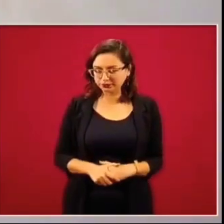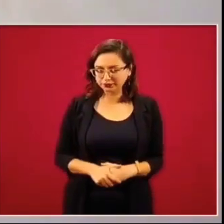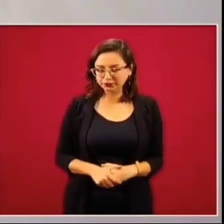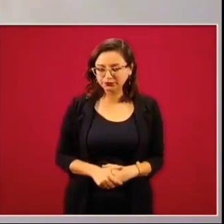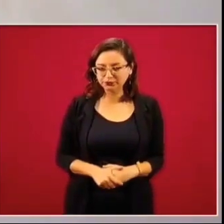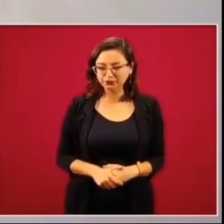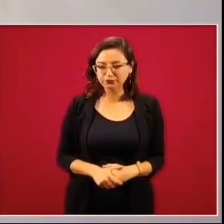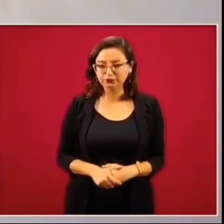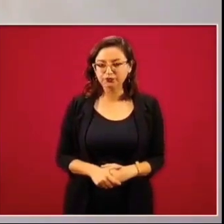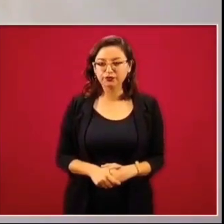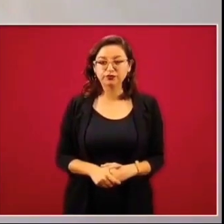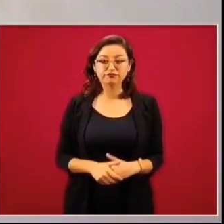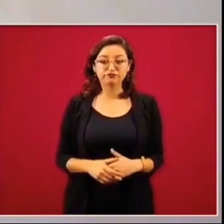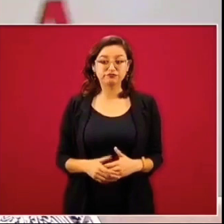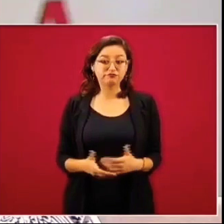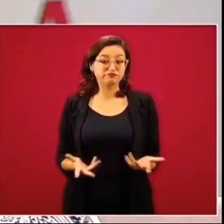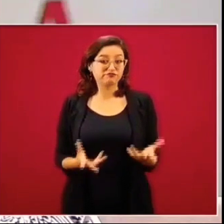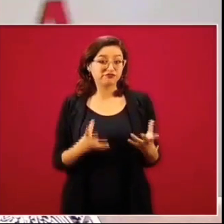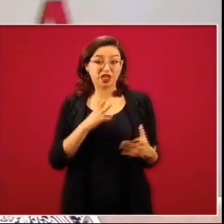Para empezar, son muchos.